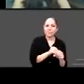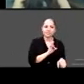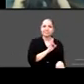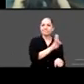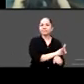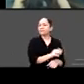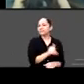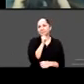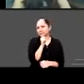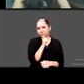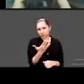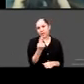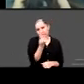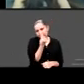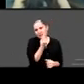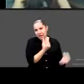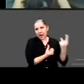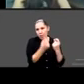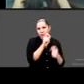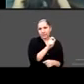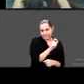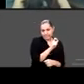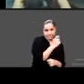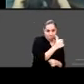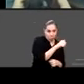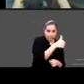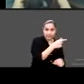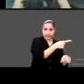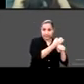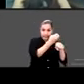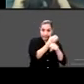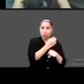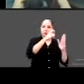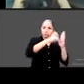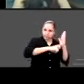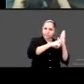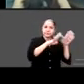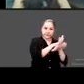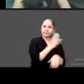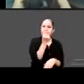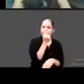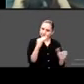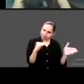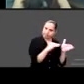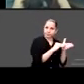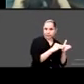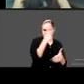y que habría que modificarlas. Y 27 entidades federativas y la